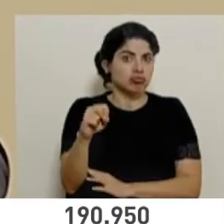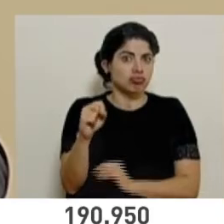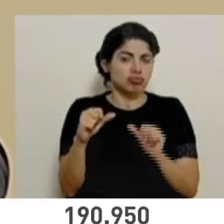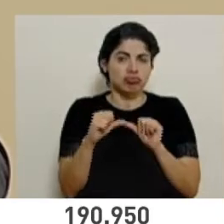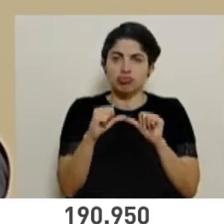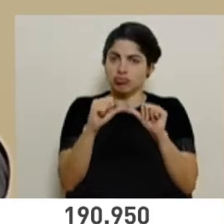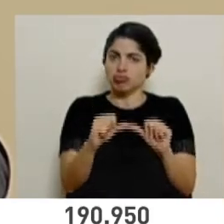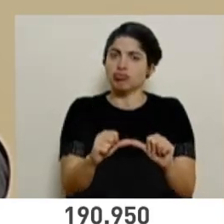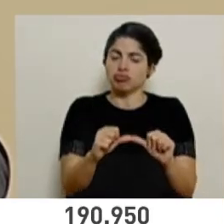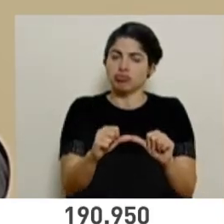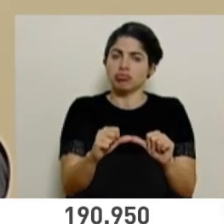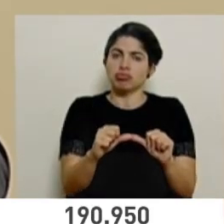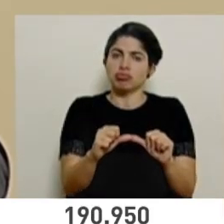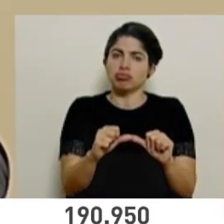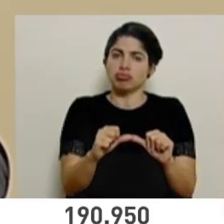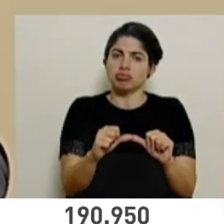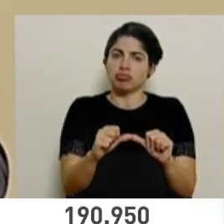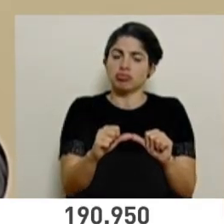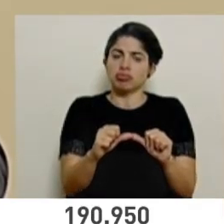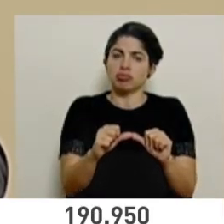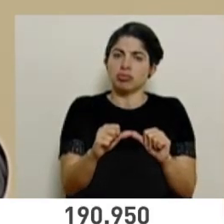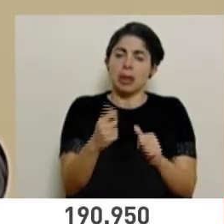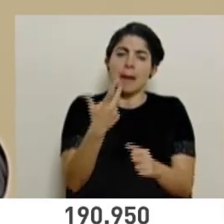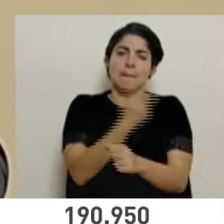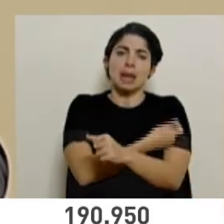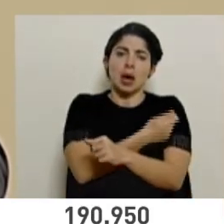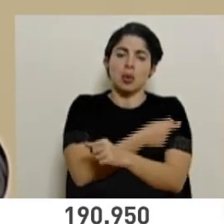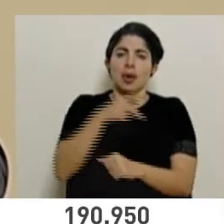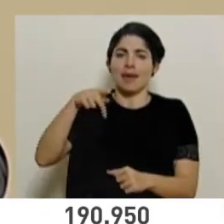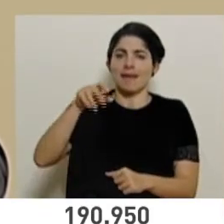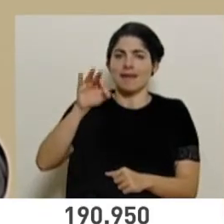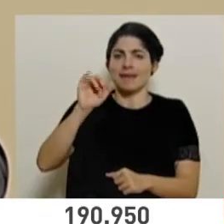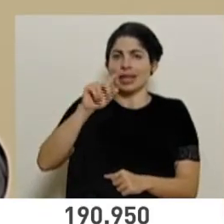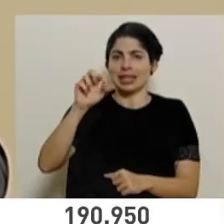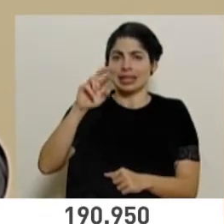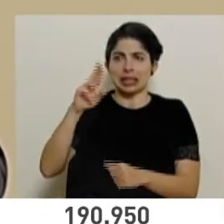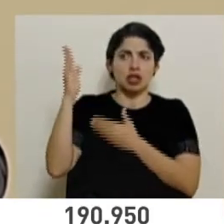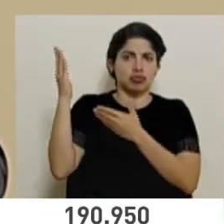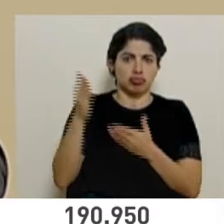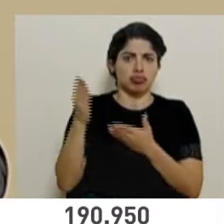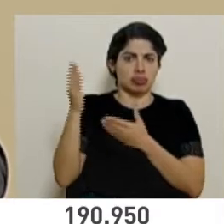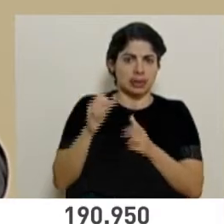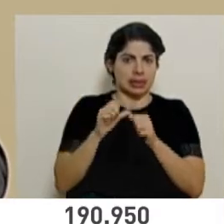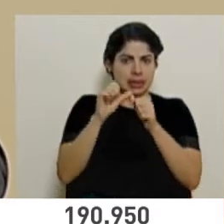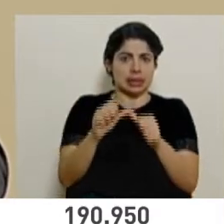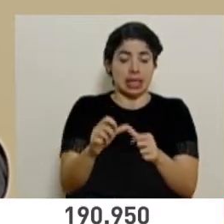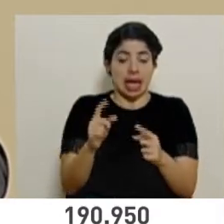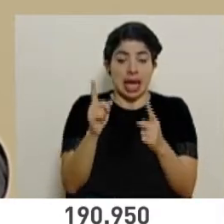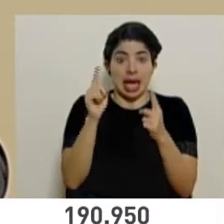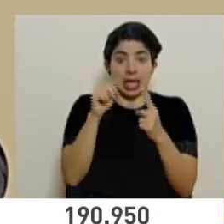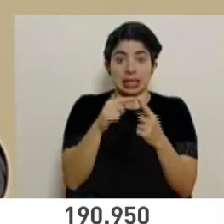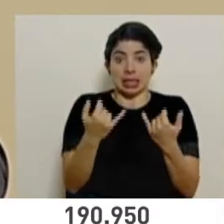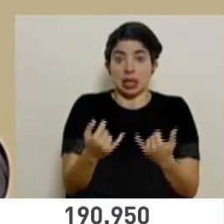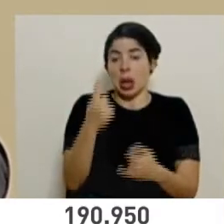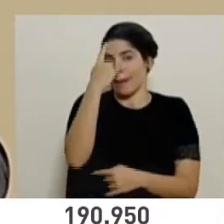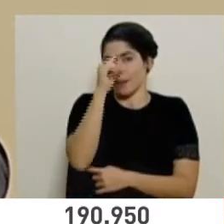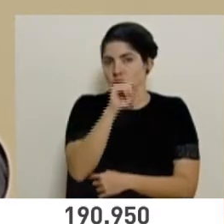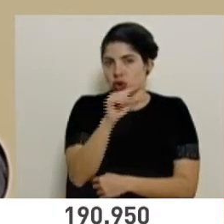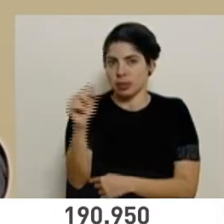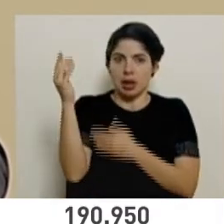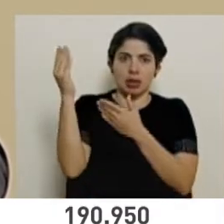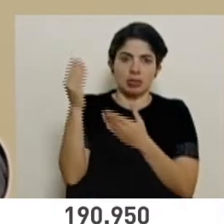mantiene la llegada de vacunas de Pfizer. Hasta el momento, pues lo que tenemos es una llegada semanal.